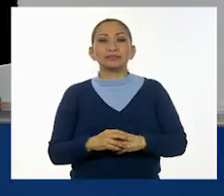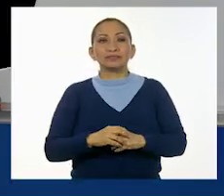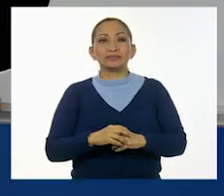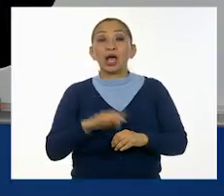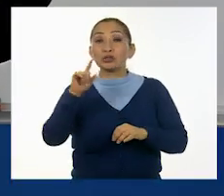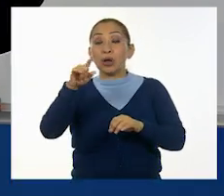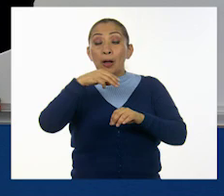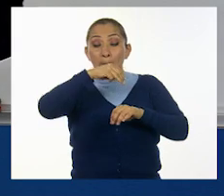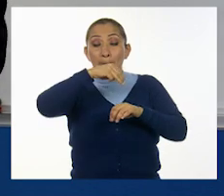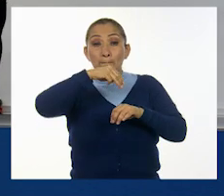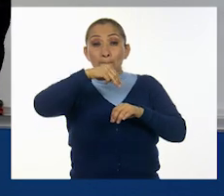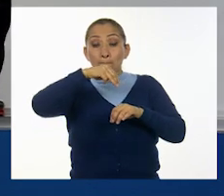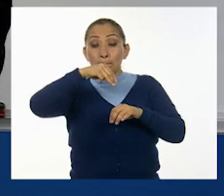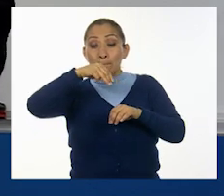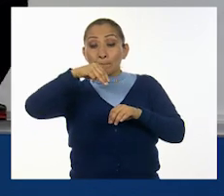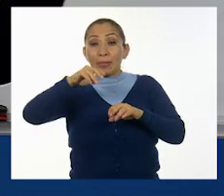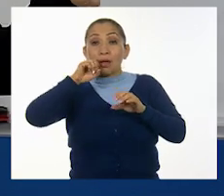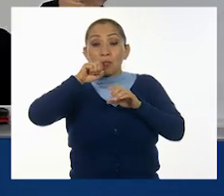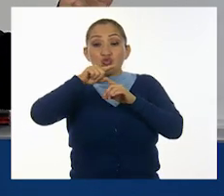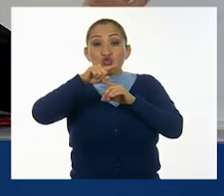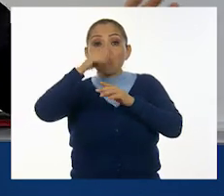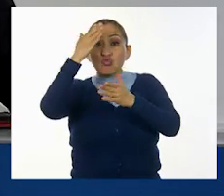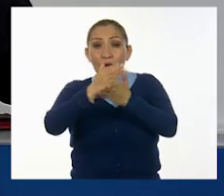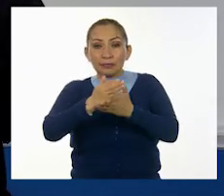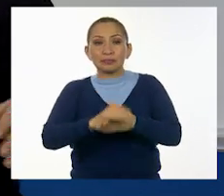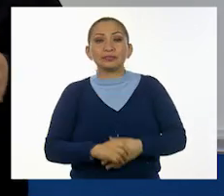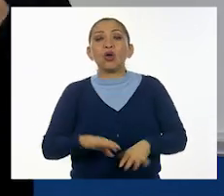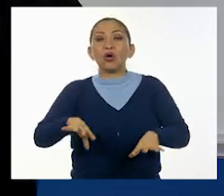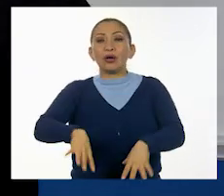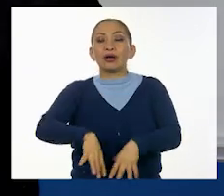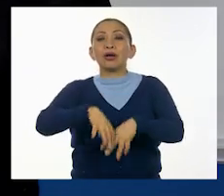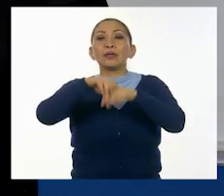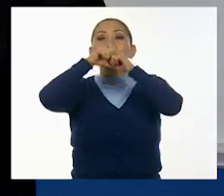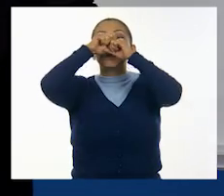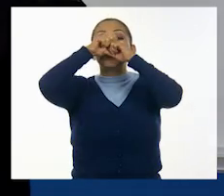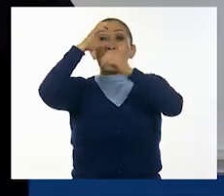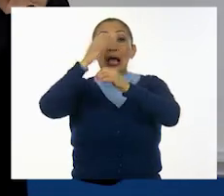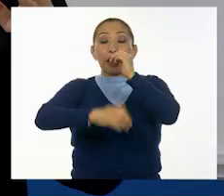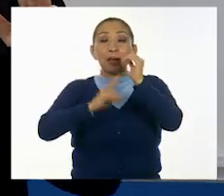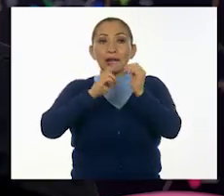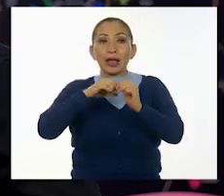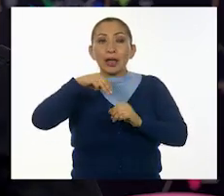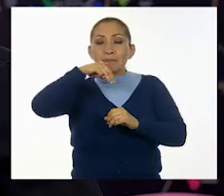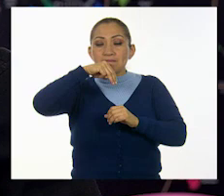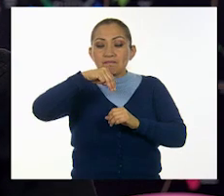Hasta donde dé nuestra columna de aire. Volvemos a inhalar.